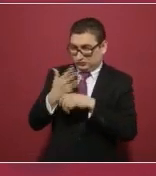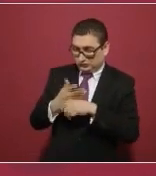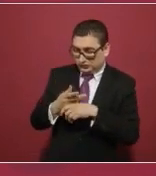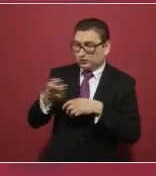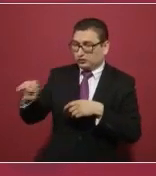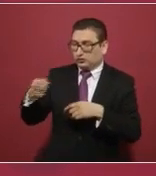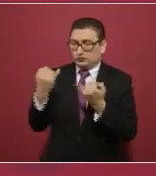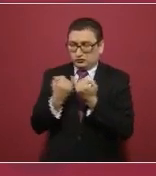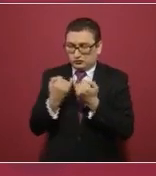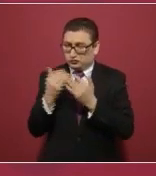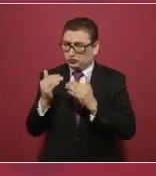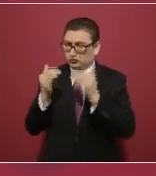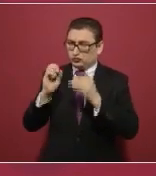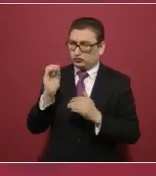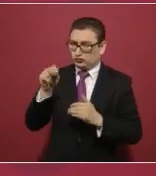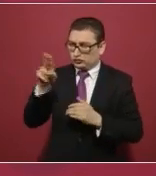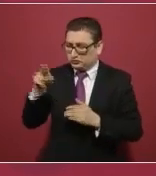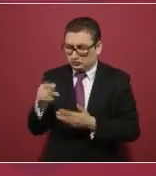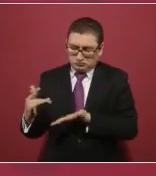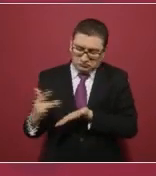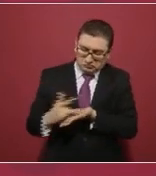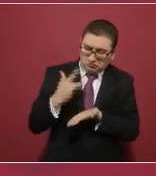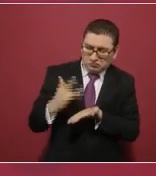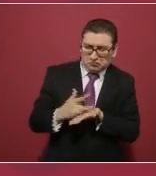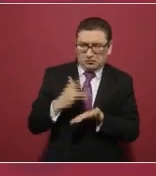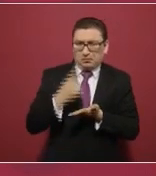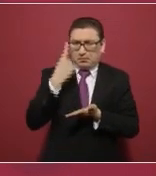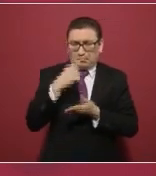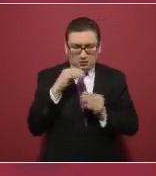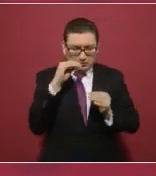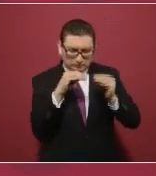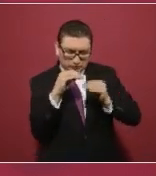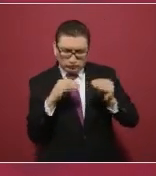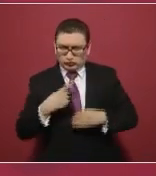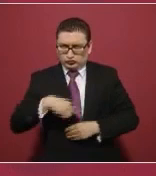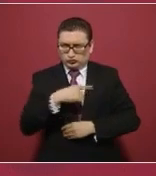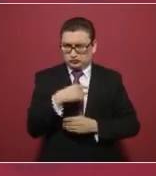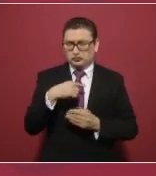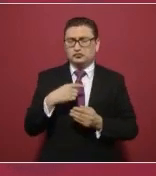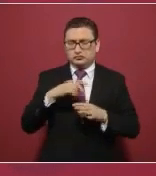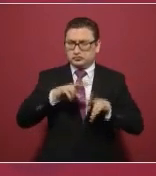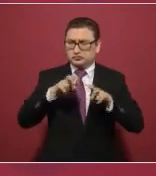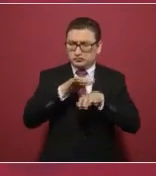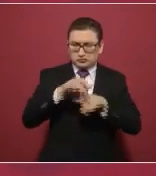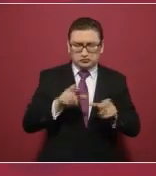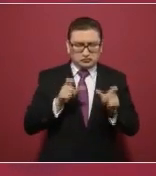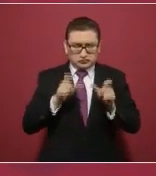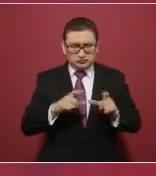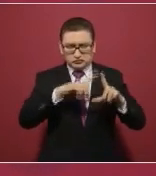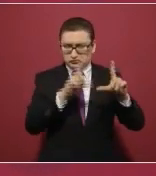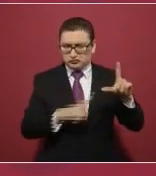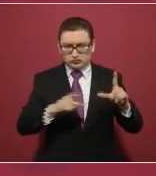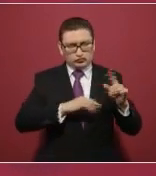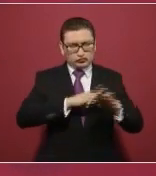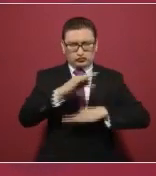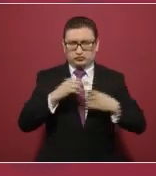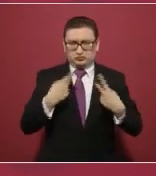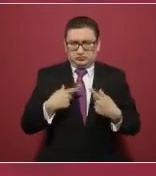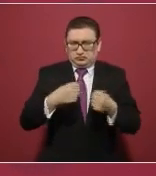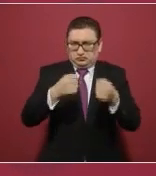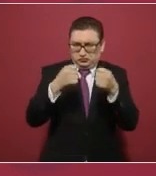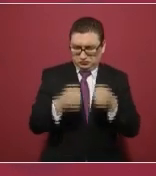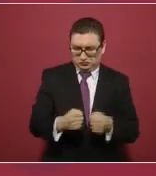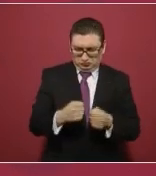puedan brindarnos en esta materia para que nuestra política de seguridad pública sea a la vez eficiente